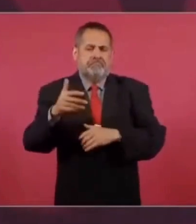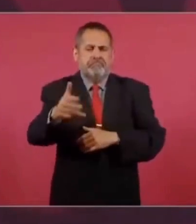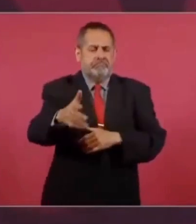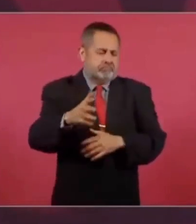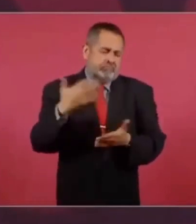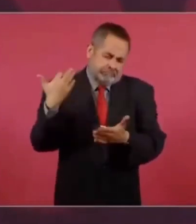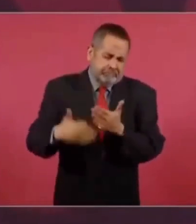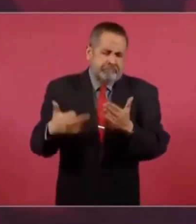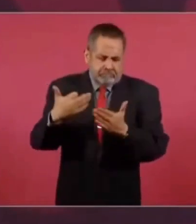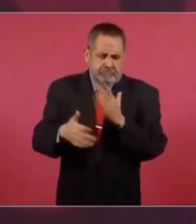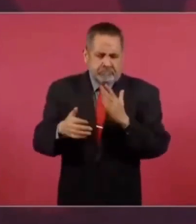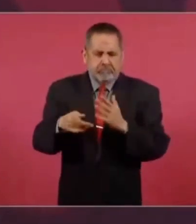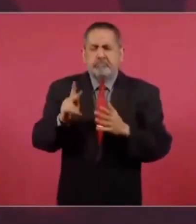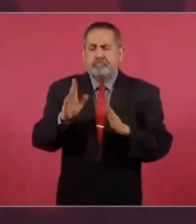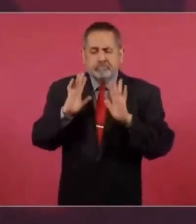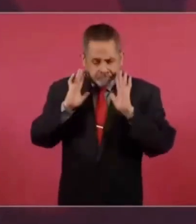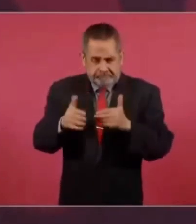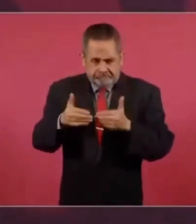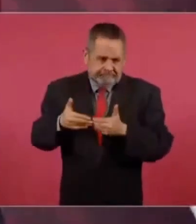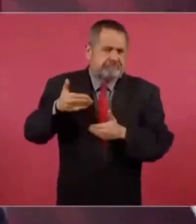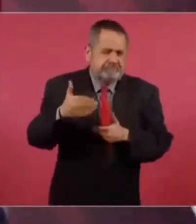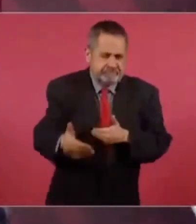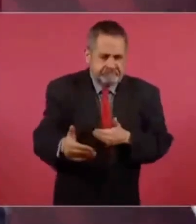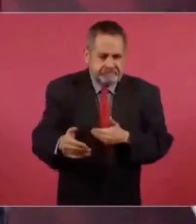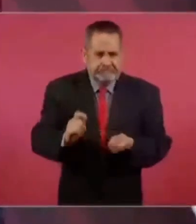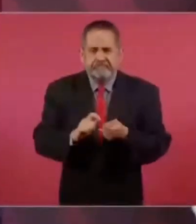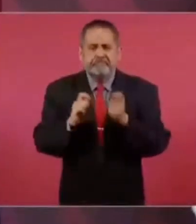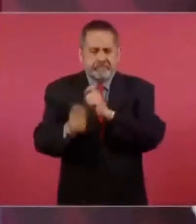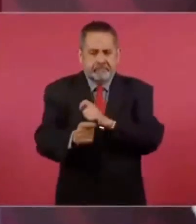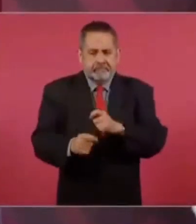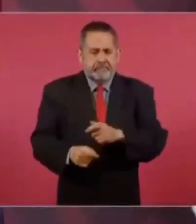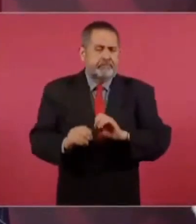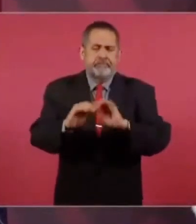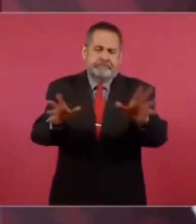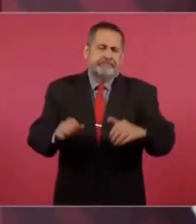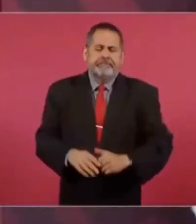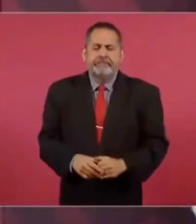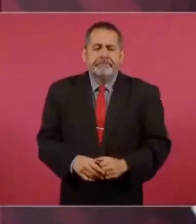Falta muchas cosas, pero sí se avanzó. Entonces no vamos a dejar